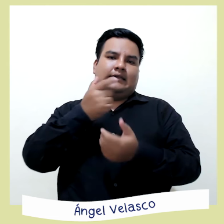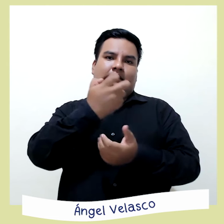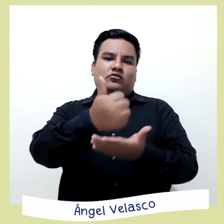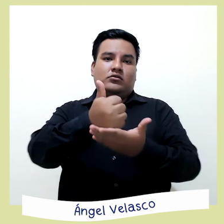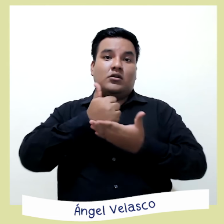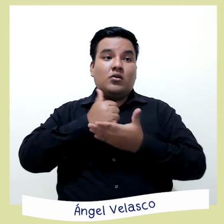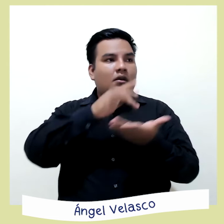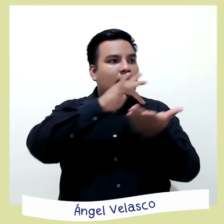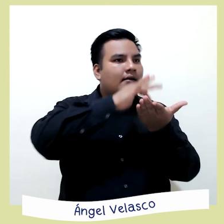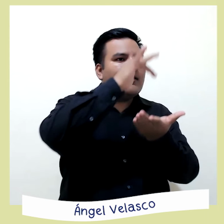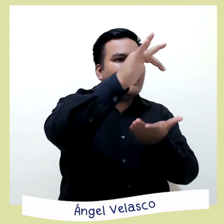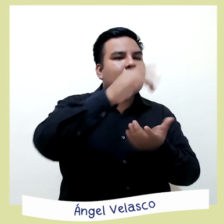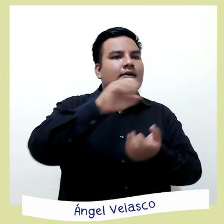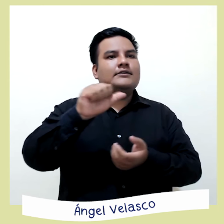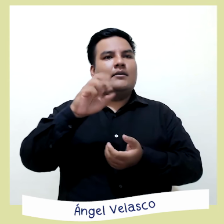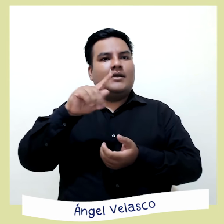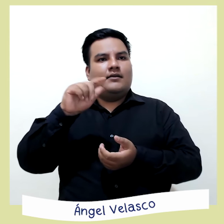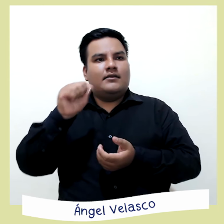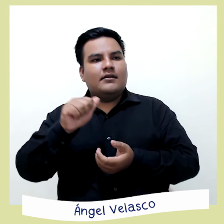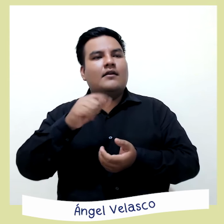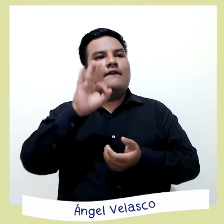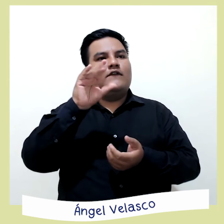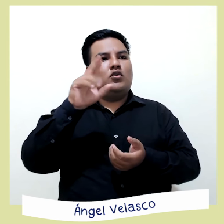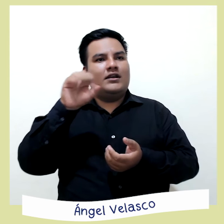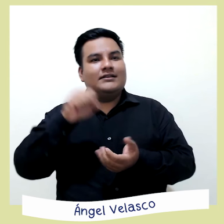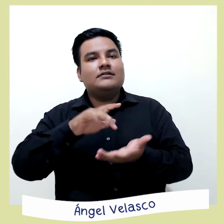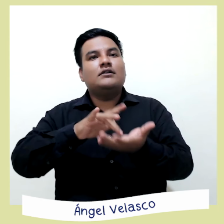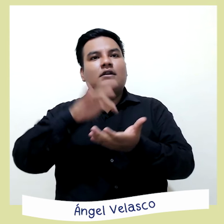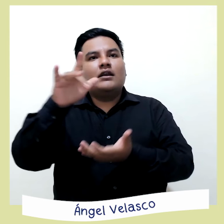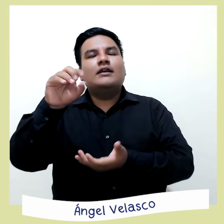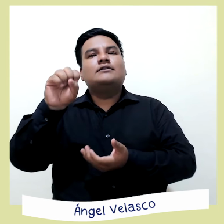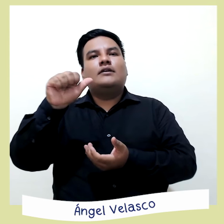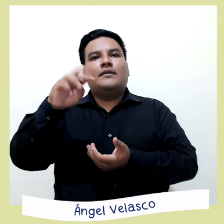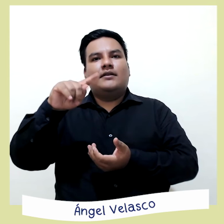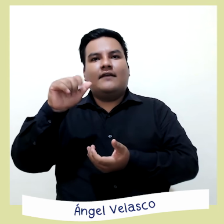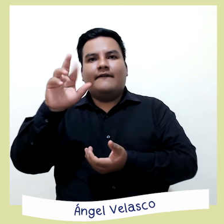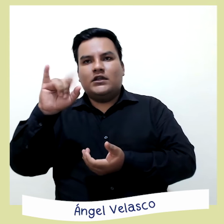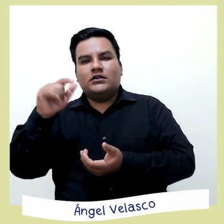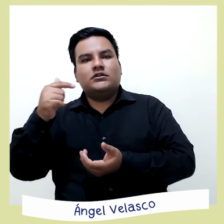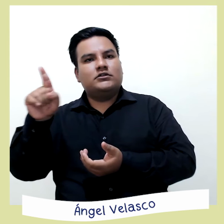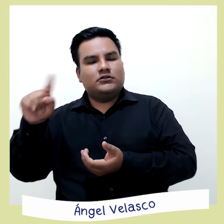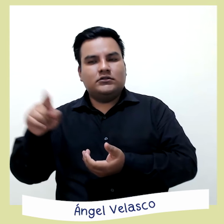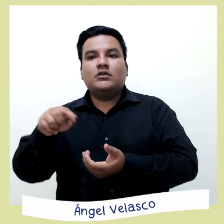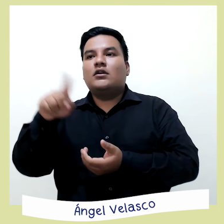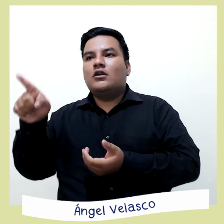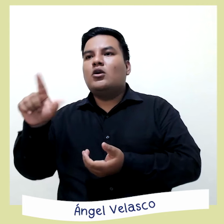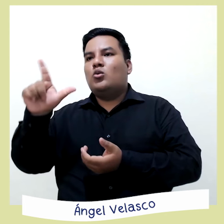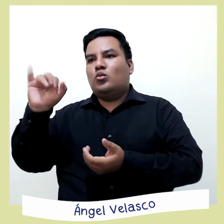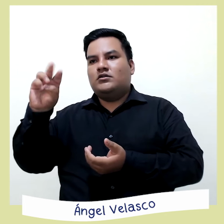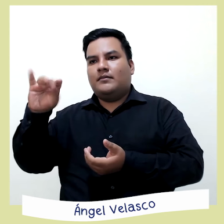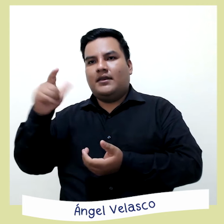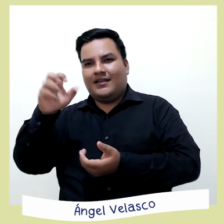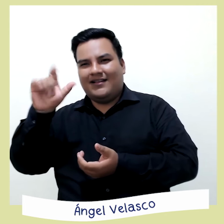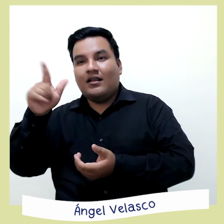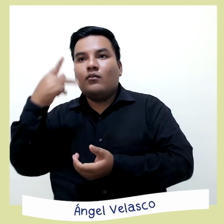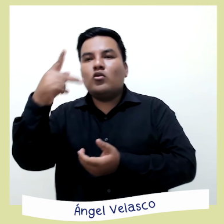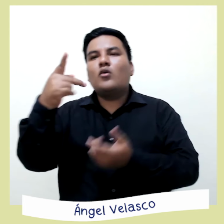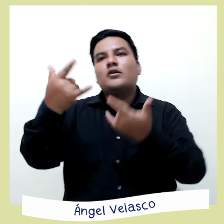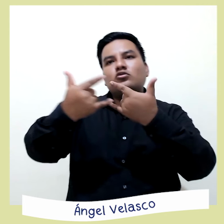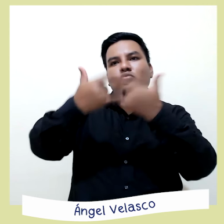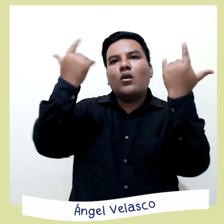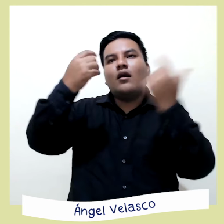muy buena. Esperemos que esto nos ayude. Pues les damos gracias a Samantha Flores, Luis Miguel Gutiérrez y